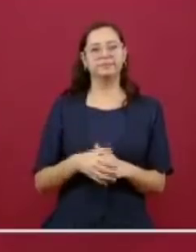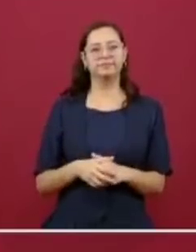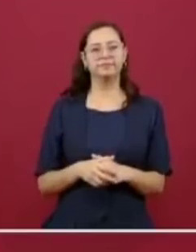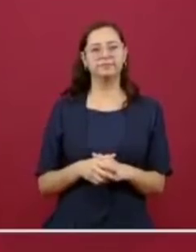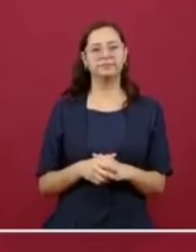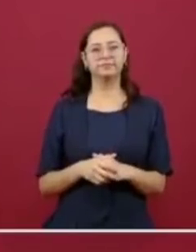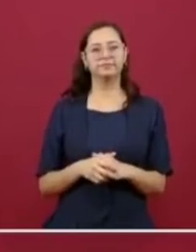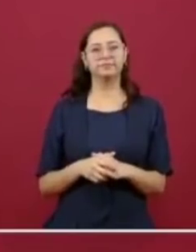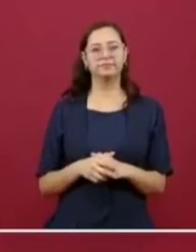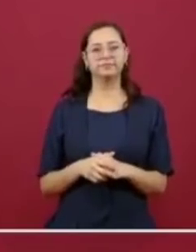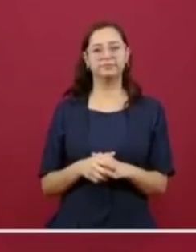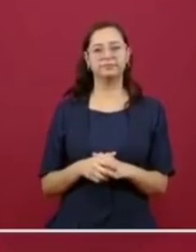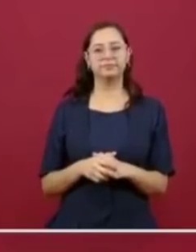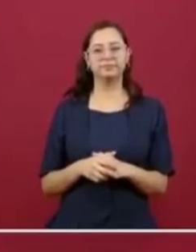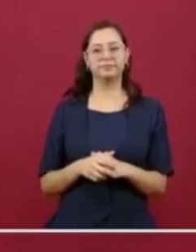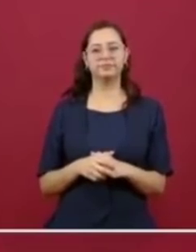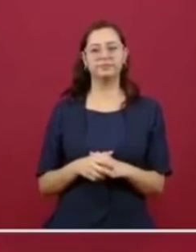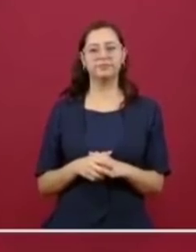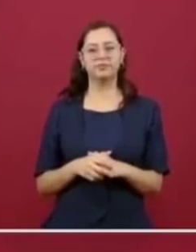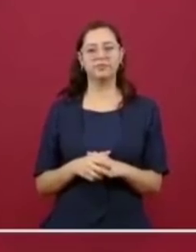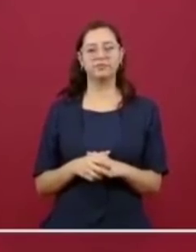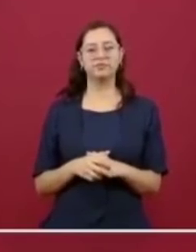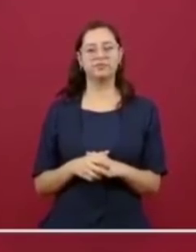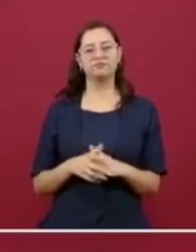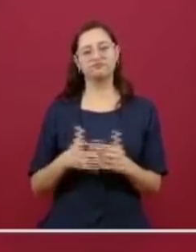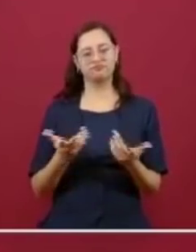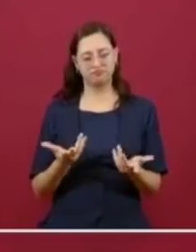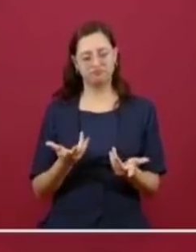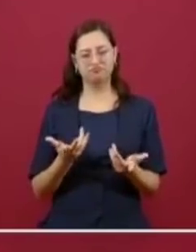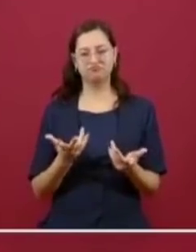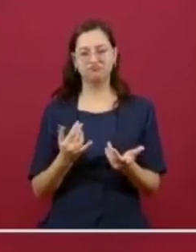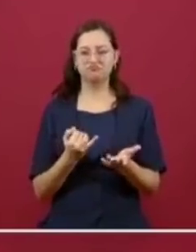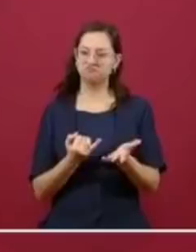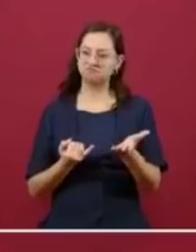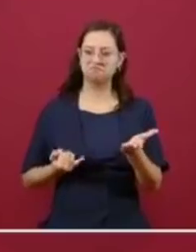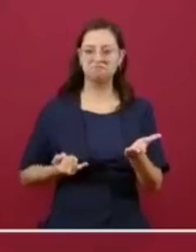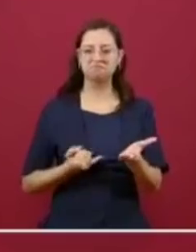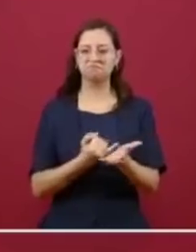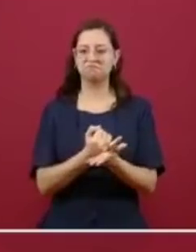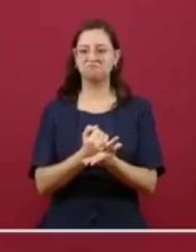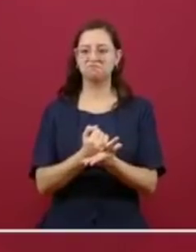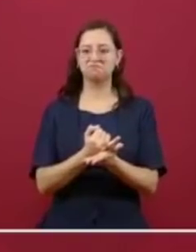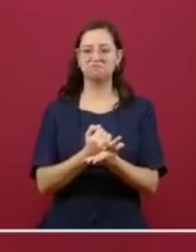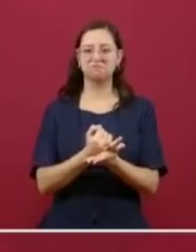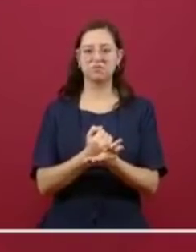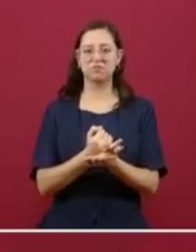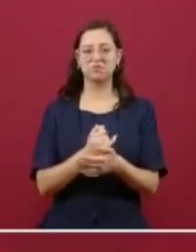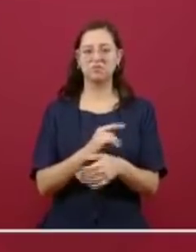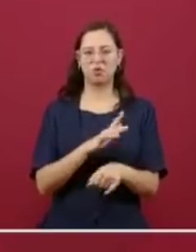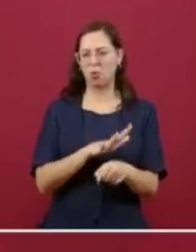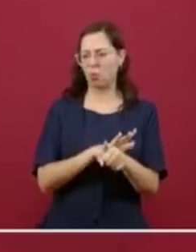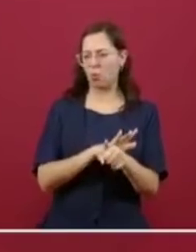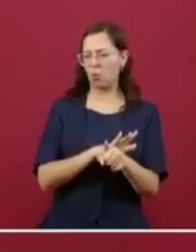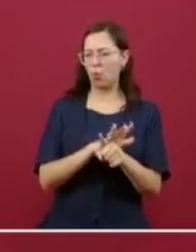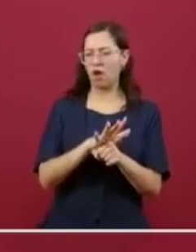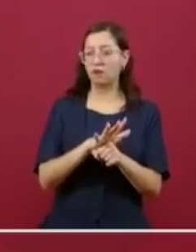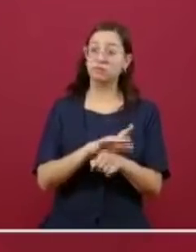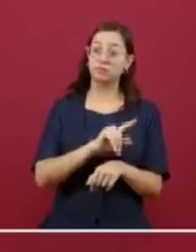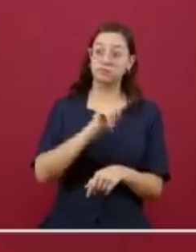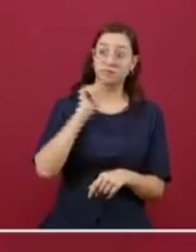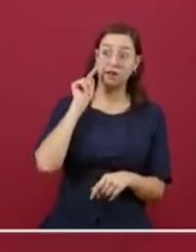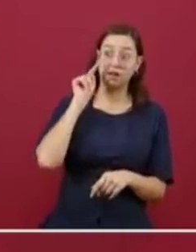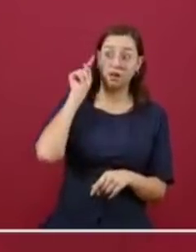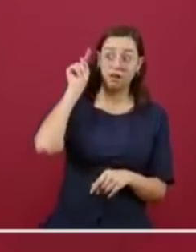Hemos tomado la decisión de que deje de ser prisión